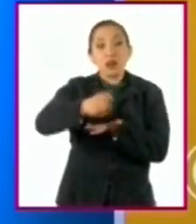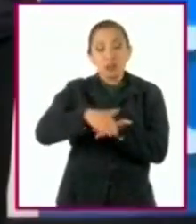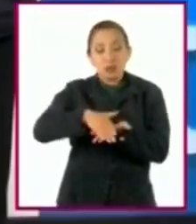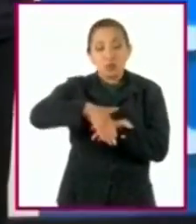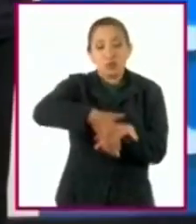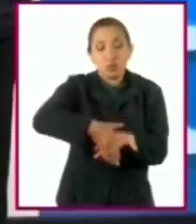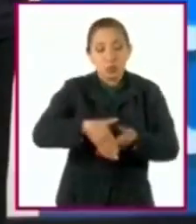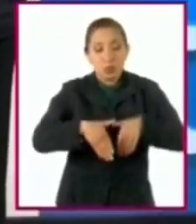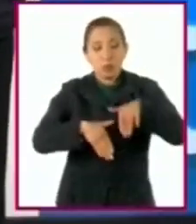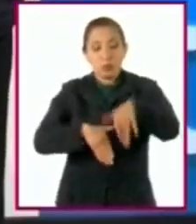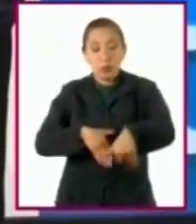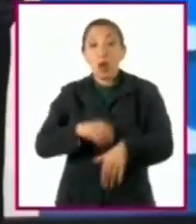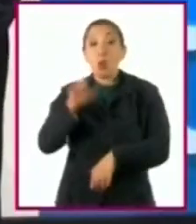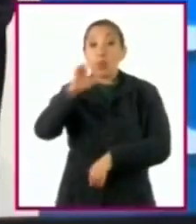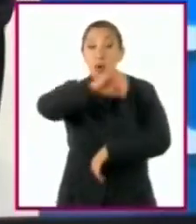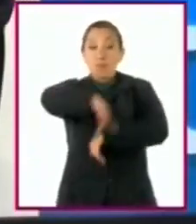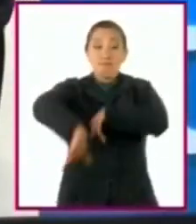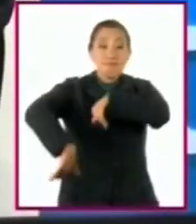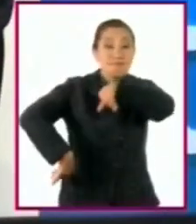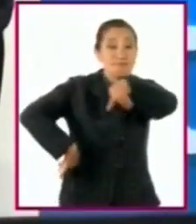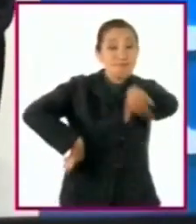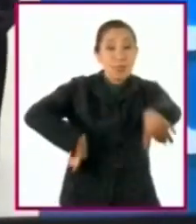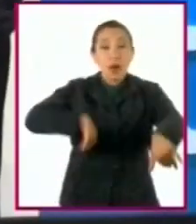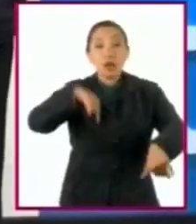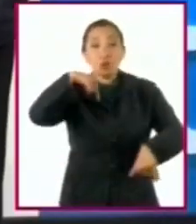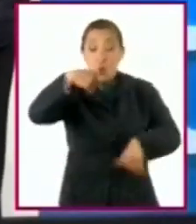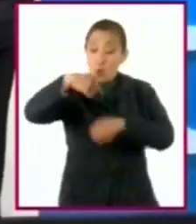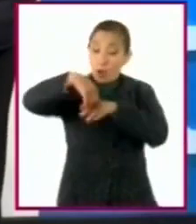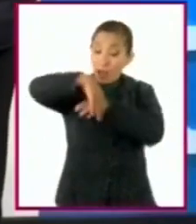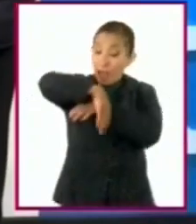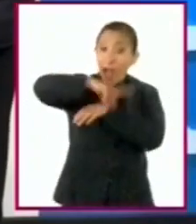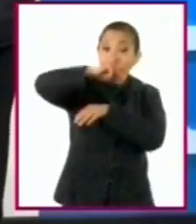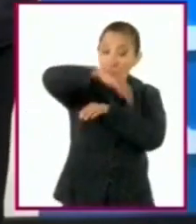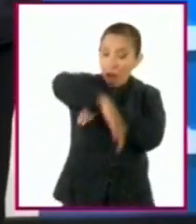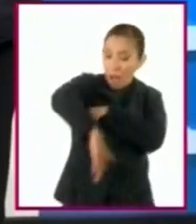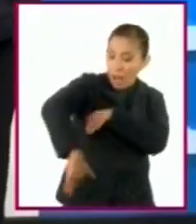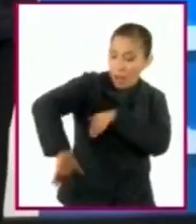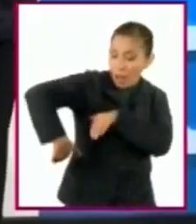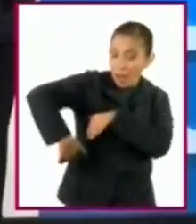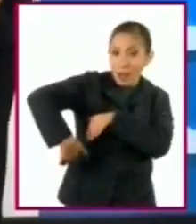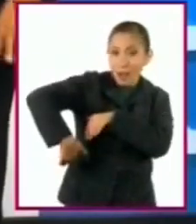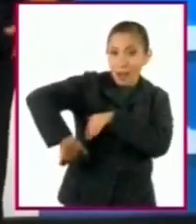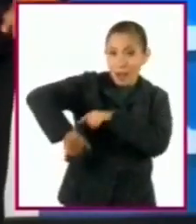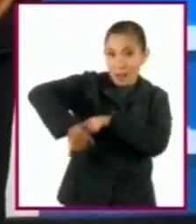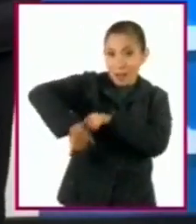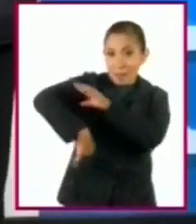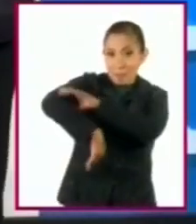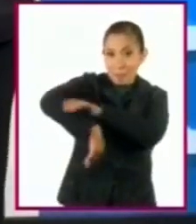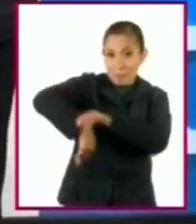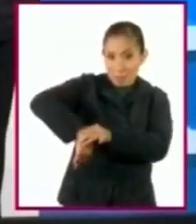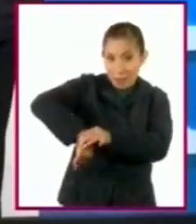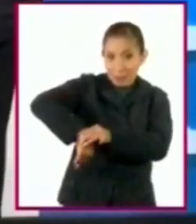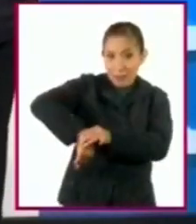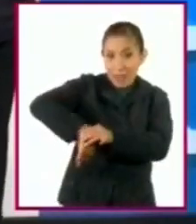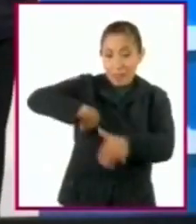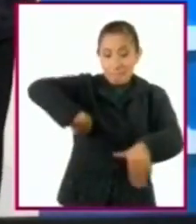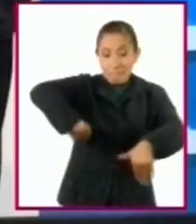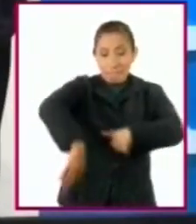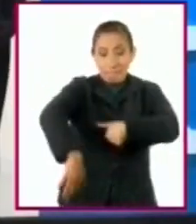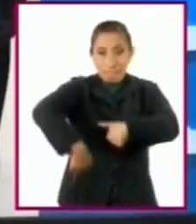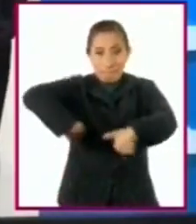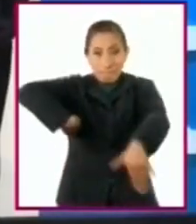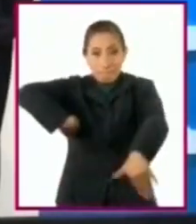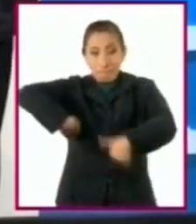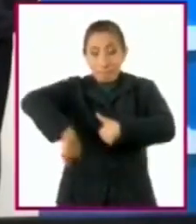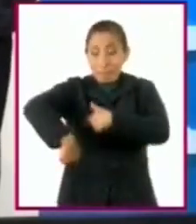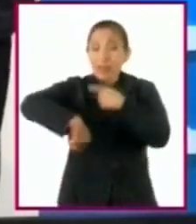avanzas. Al nadar, la acción radica en que empujas el agua hacia atrás con tus brazos y piernas, y